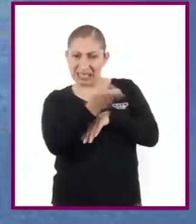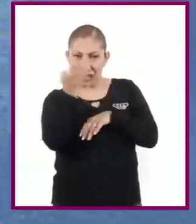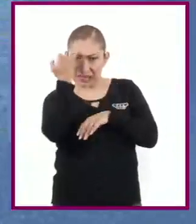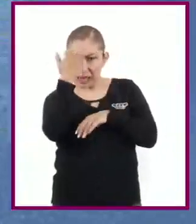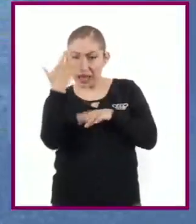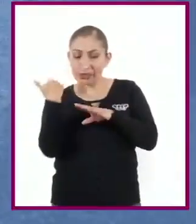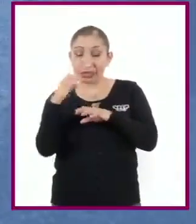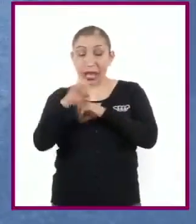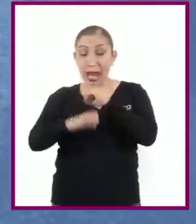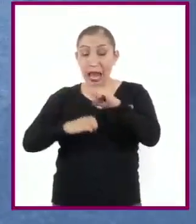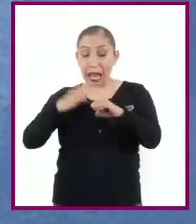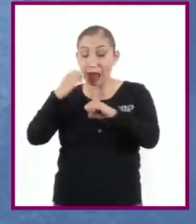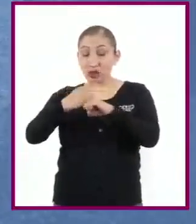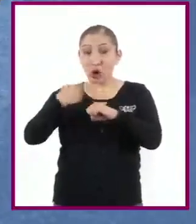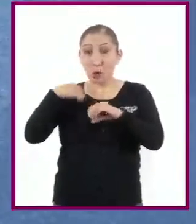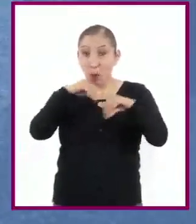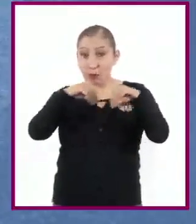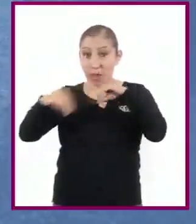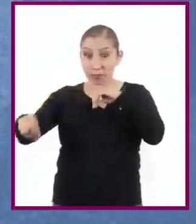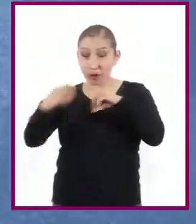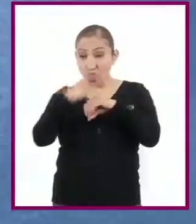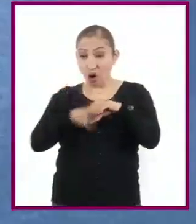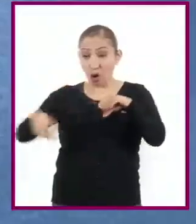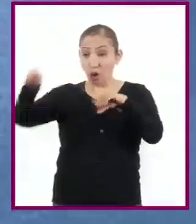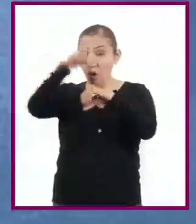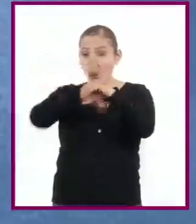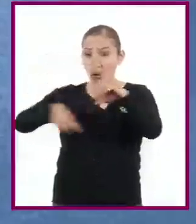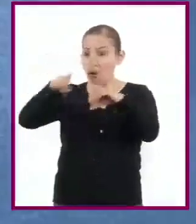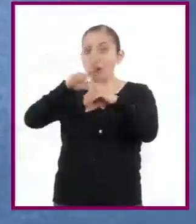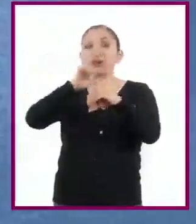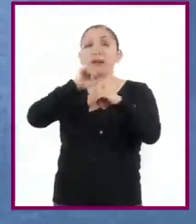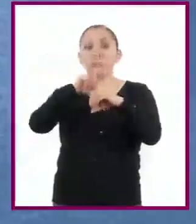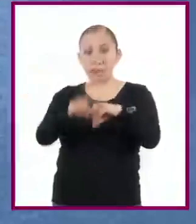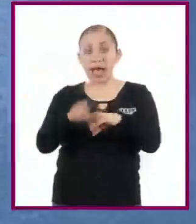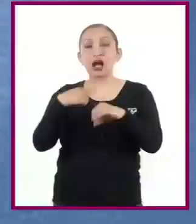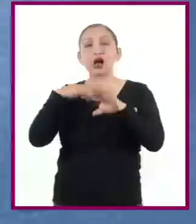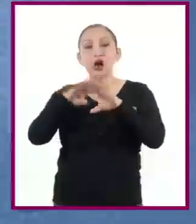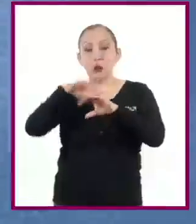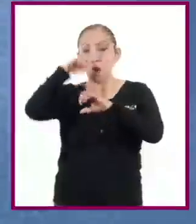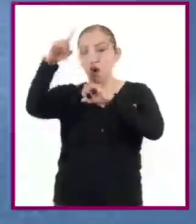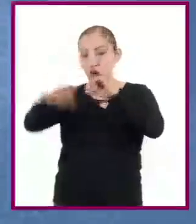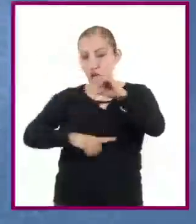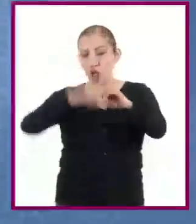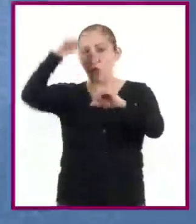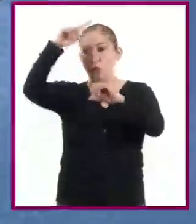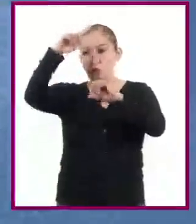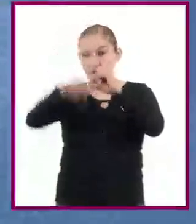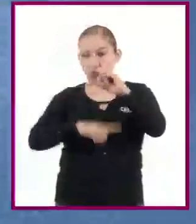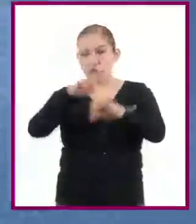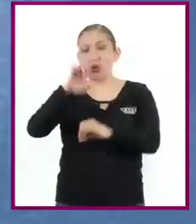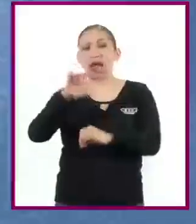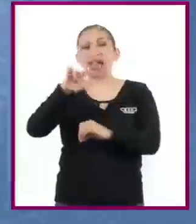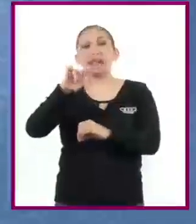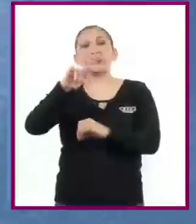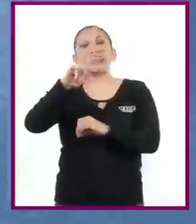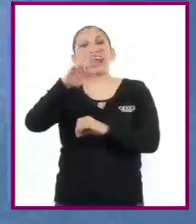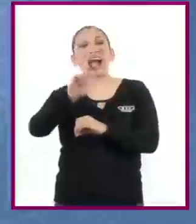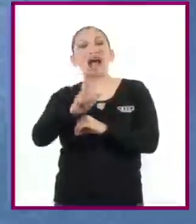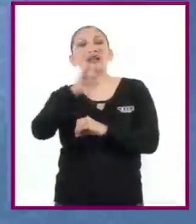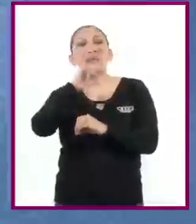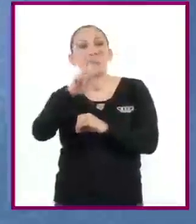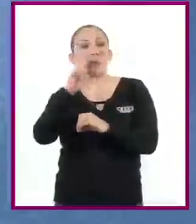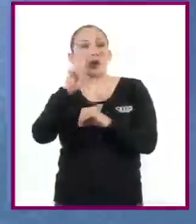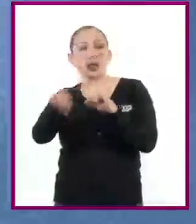los electrones no solamente se movían en órbitas circulares, sino también de forma elíptica, y que su orientación se debía a